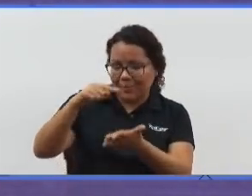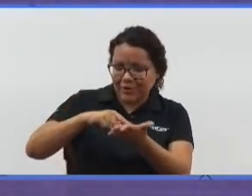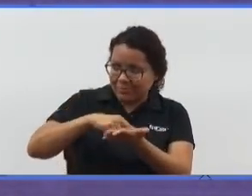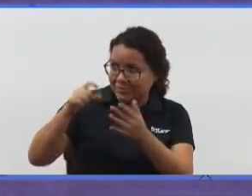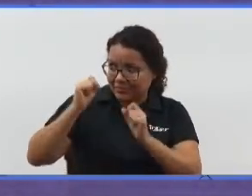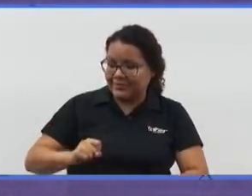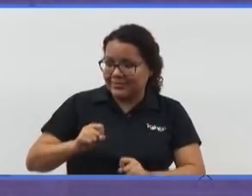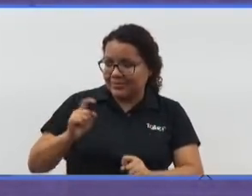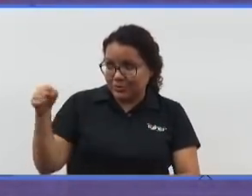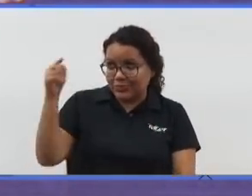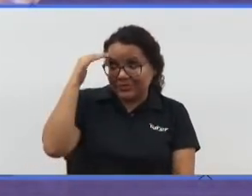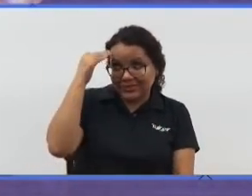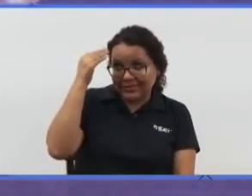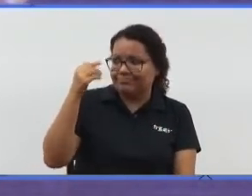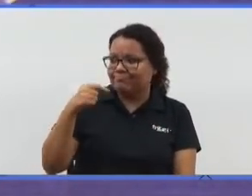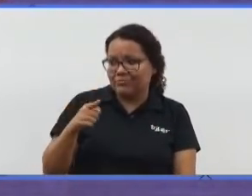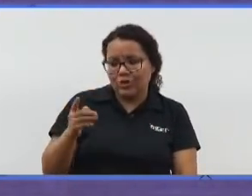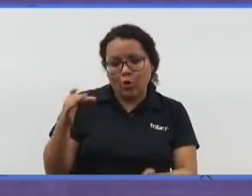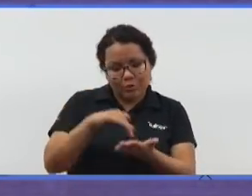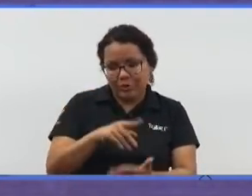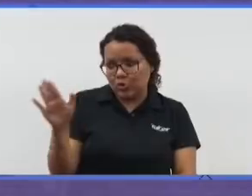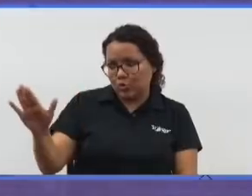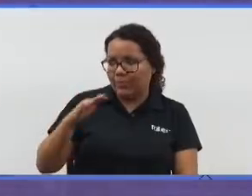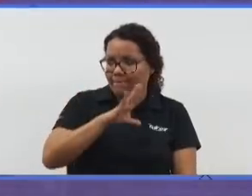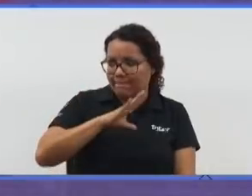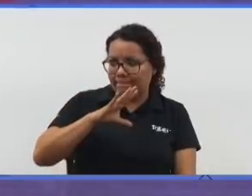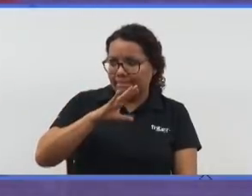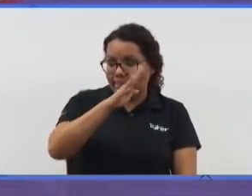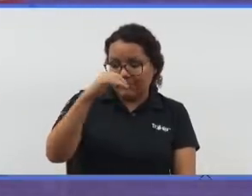tú sabes que te puedo regresar a tu país